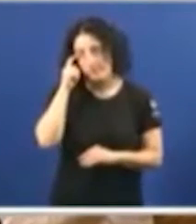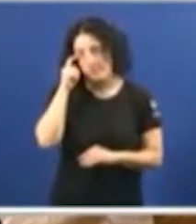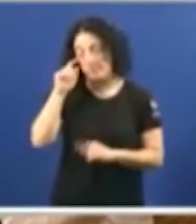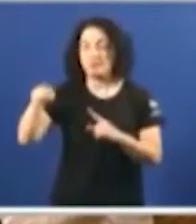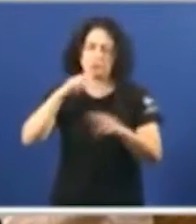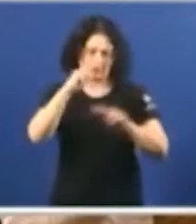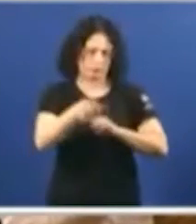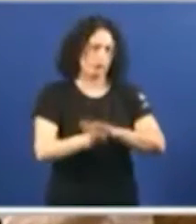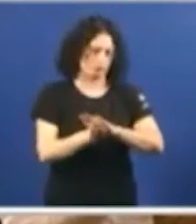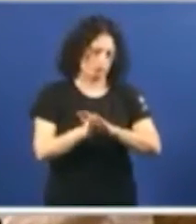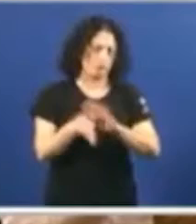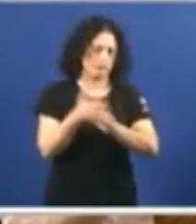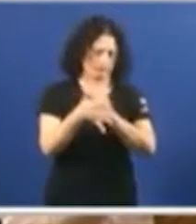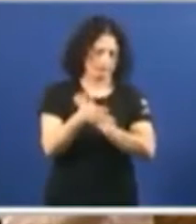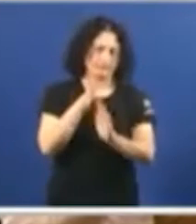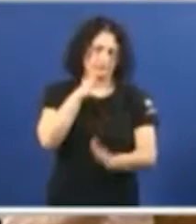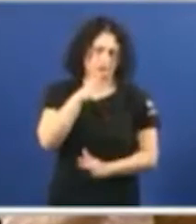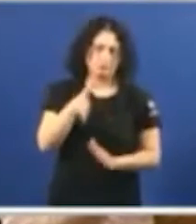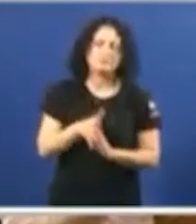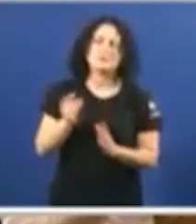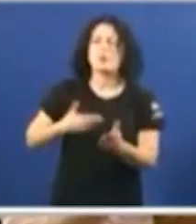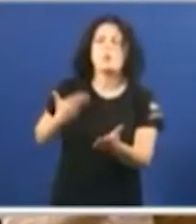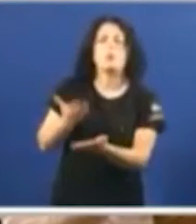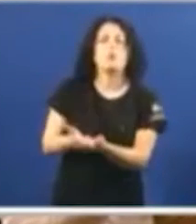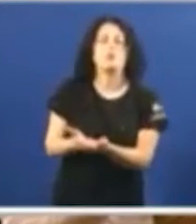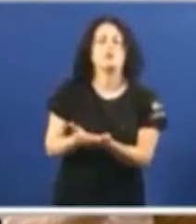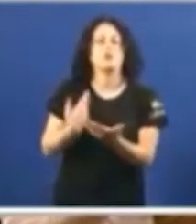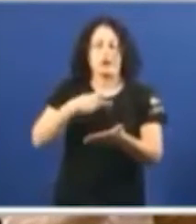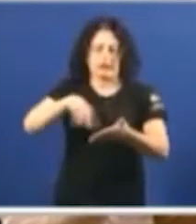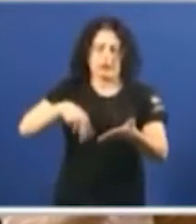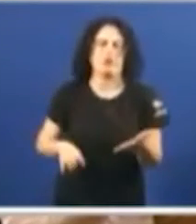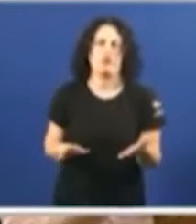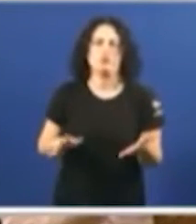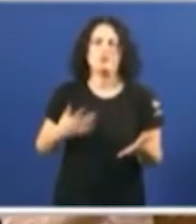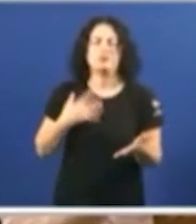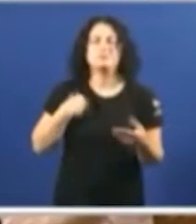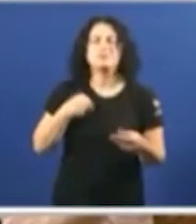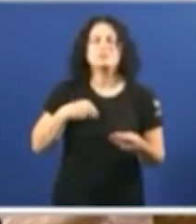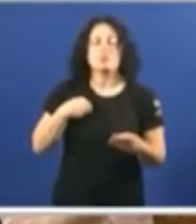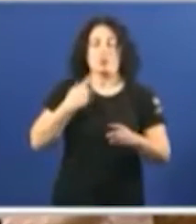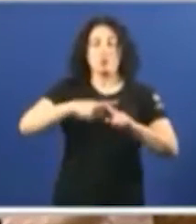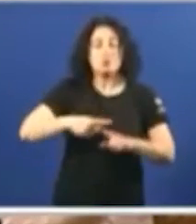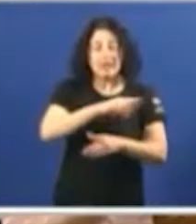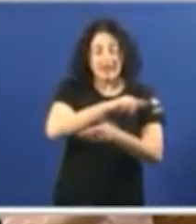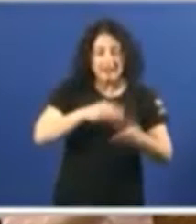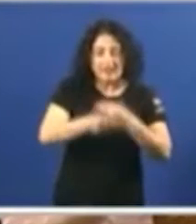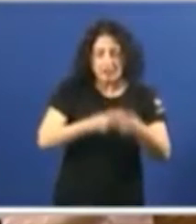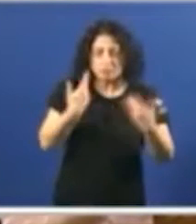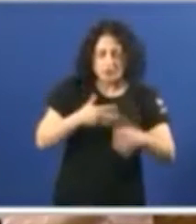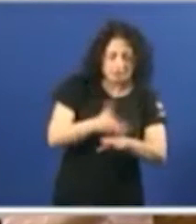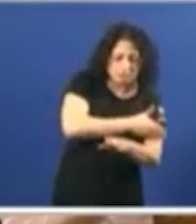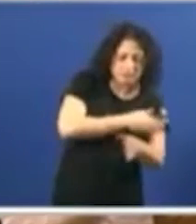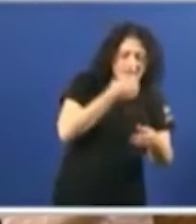depois na resposta seguirei ca argumentación, pero a proposta xa leu, señor conselleiro. Ten realizada a Xunta de Galicia algún informe